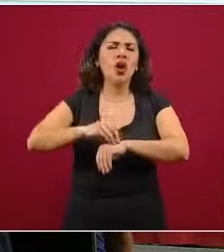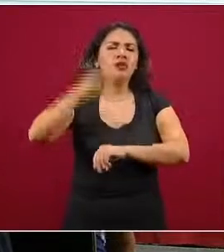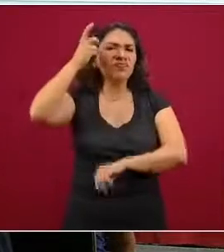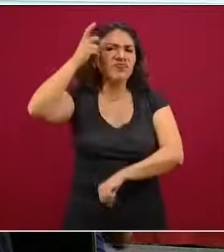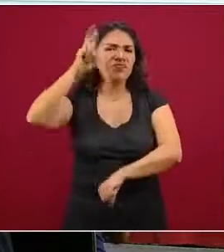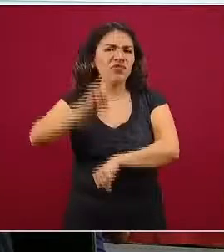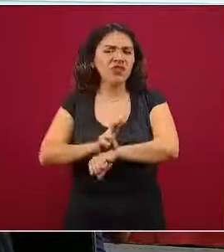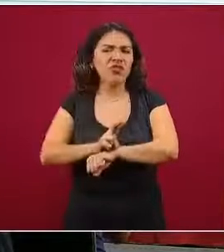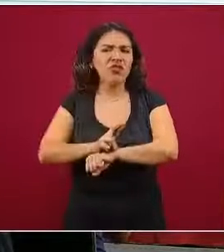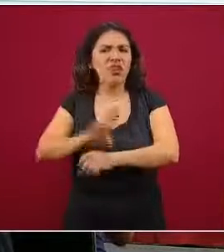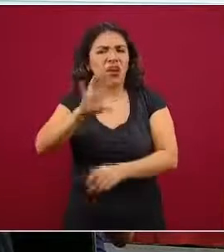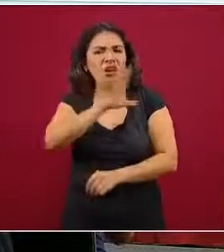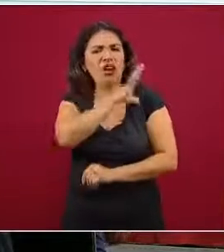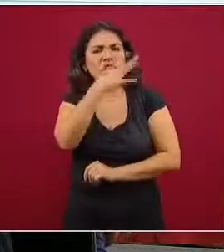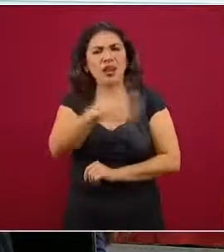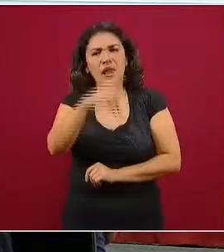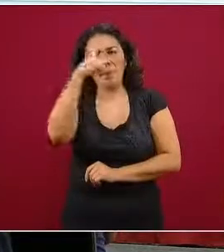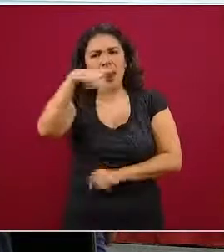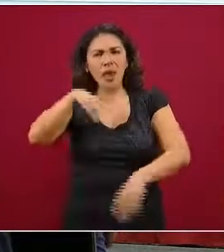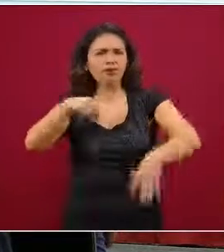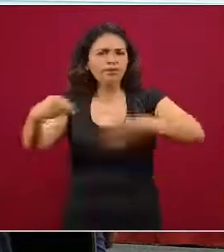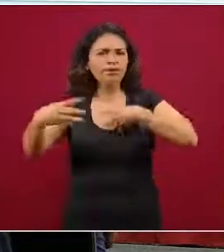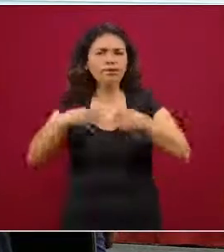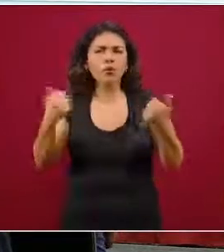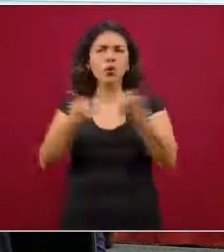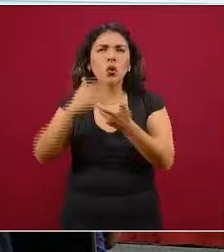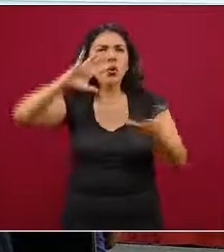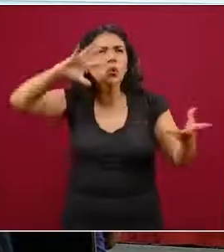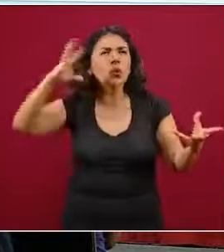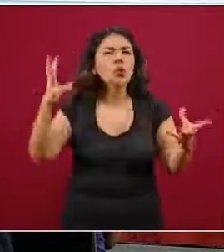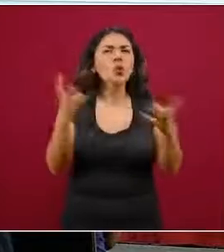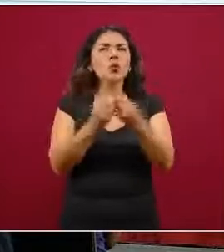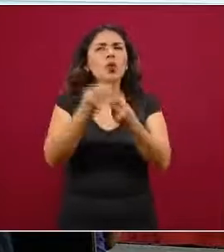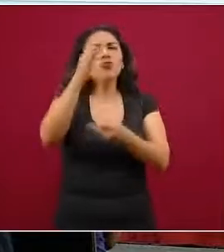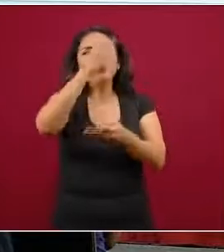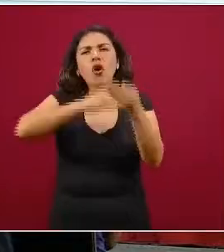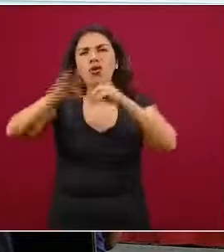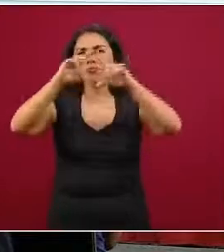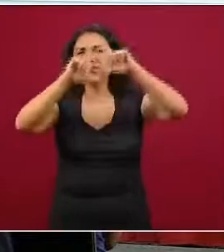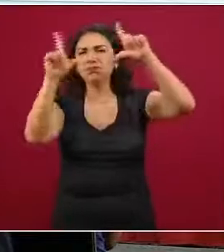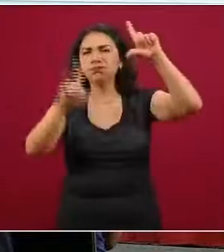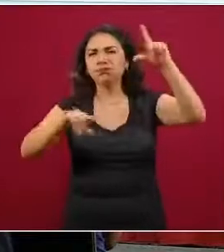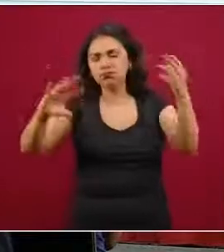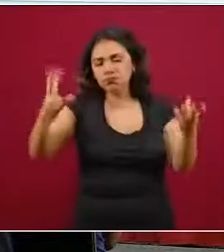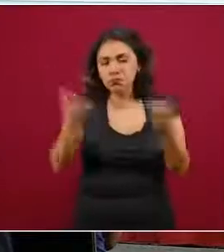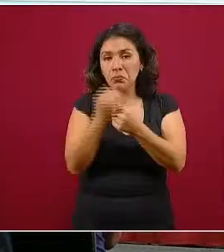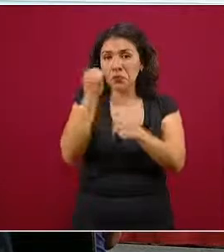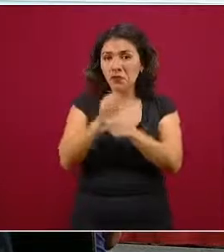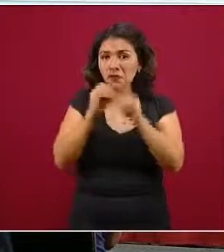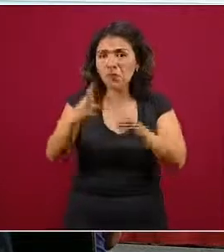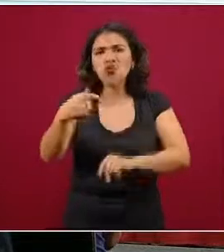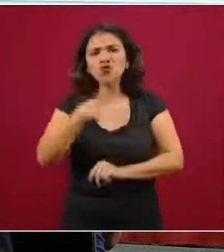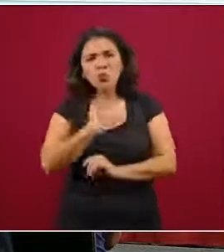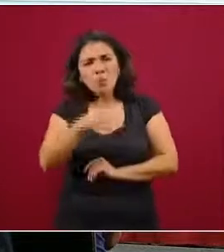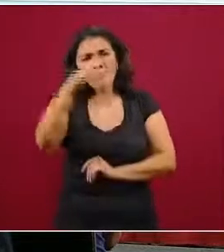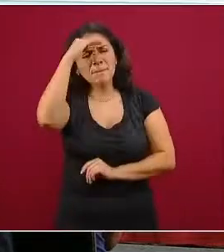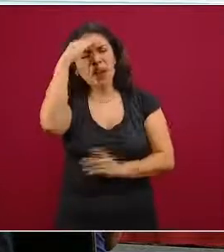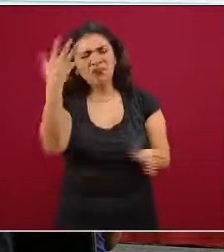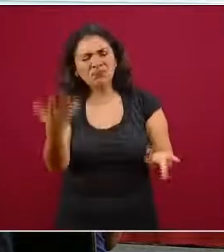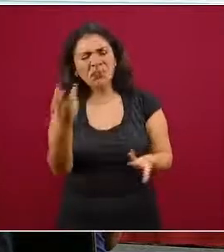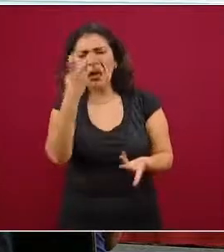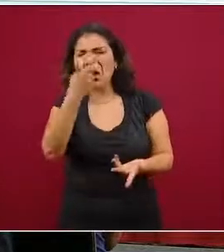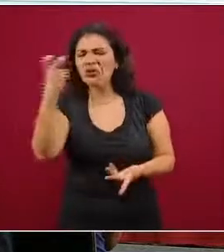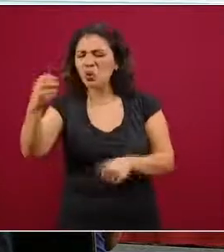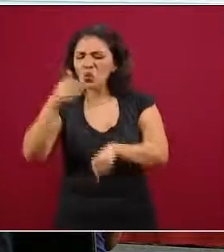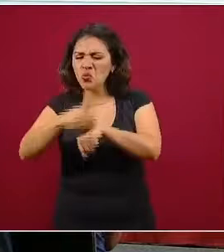Dirección General de Epidemiología, que recaba datos a nivel nacional, nos preguntamos qué indican estas